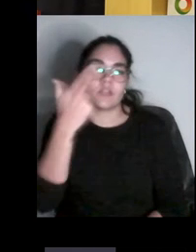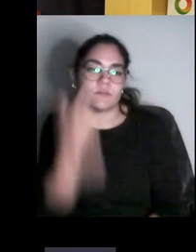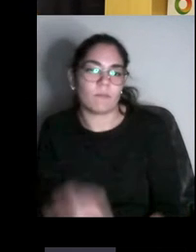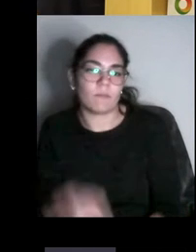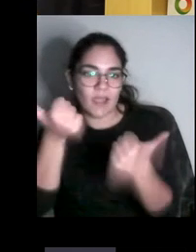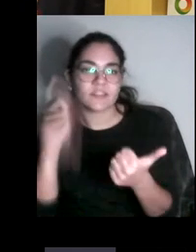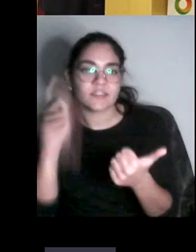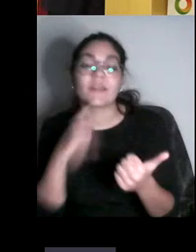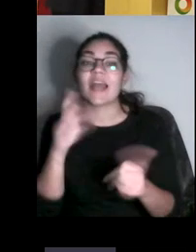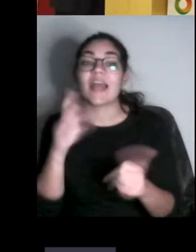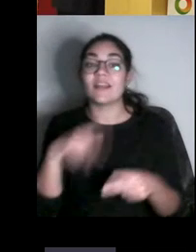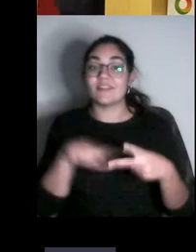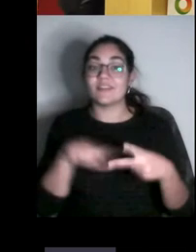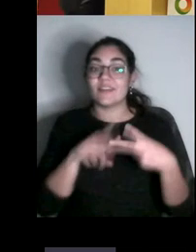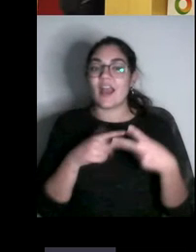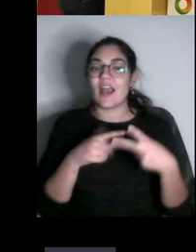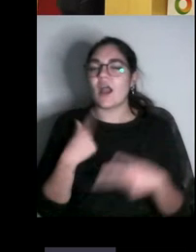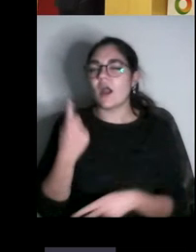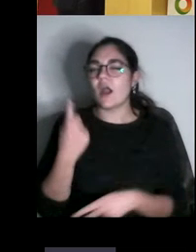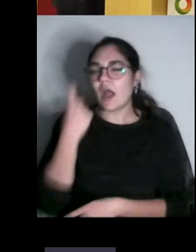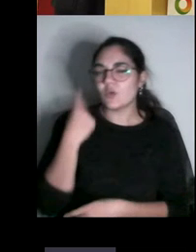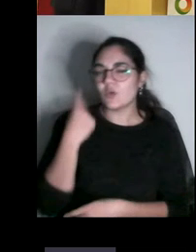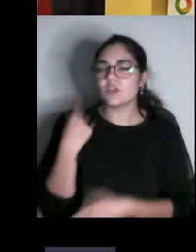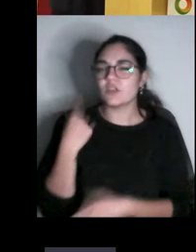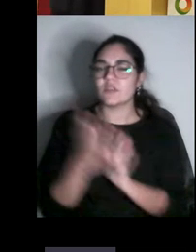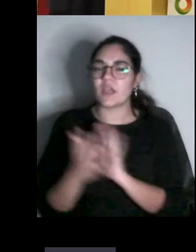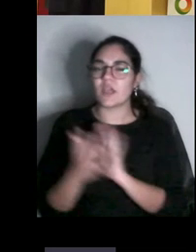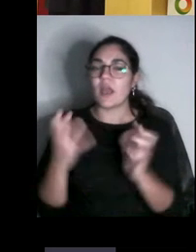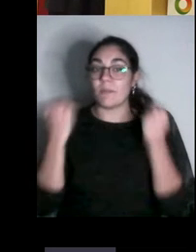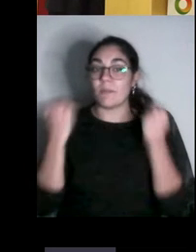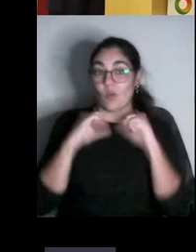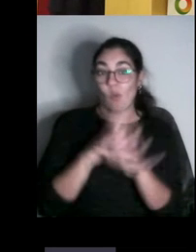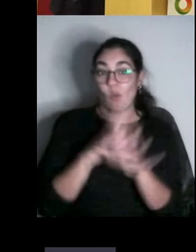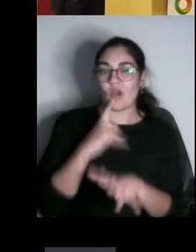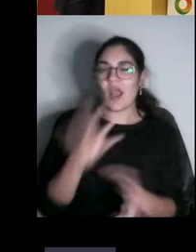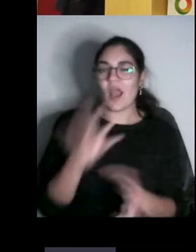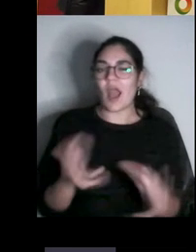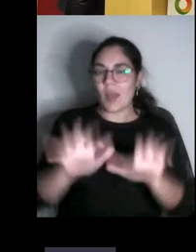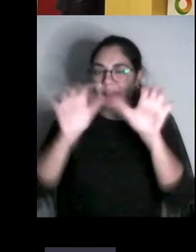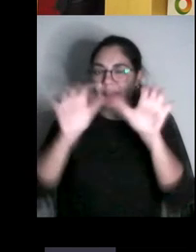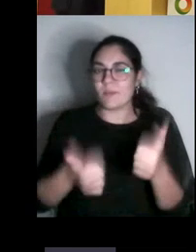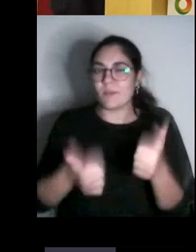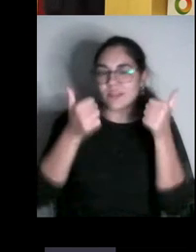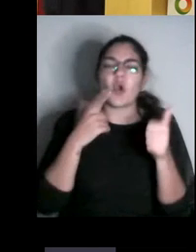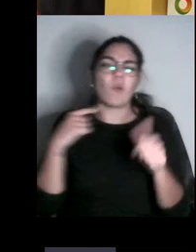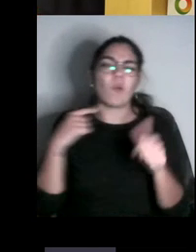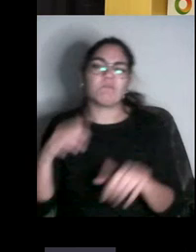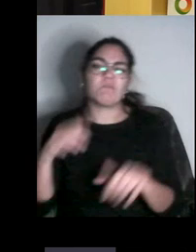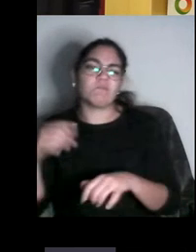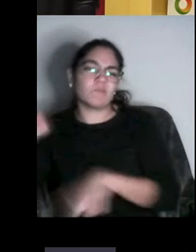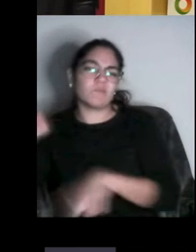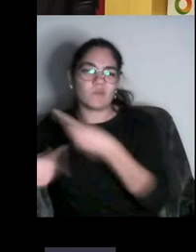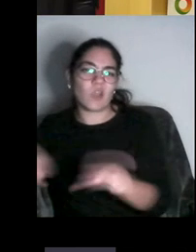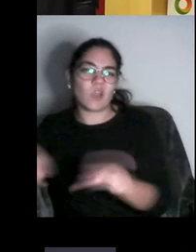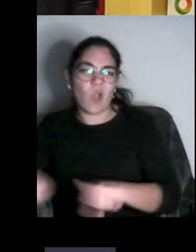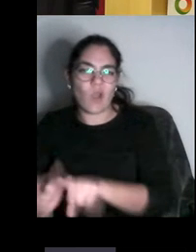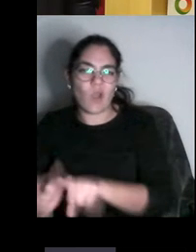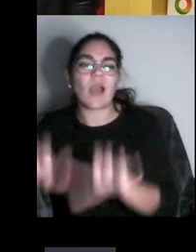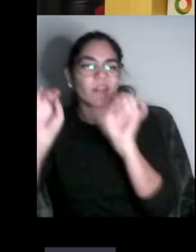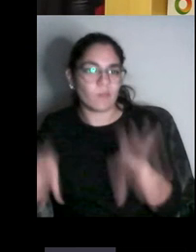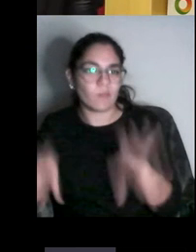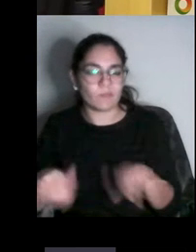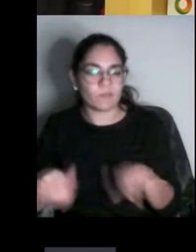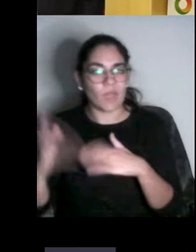aprenden más con las prácticas de serious game frente a las prácticas tradicionales y si está seguiremos también aumentar la asistencia